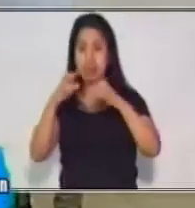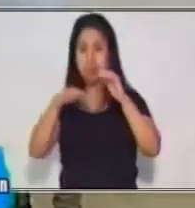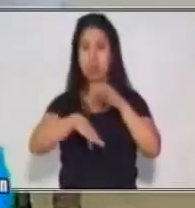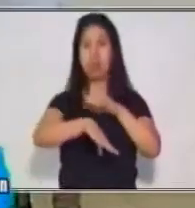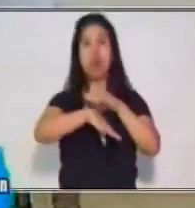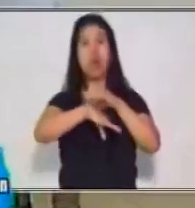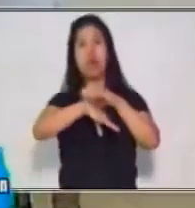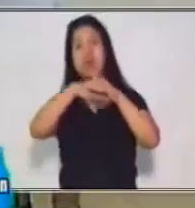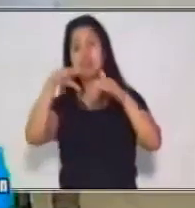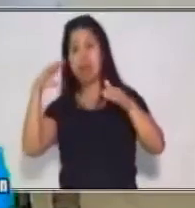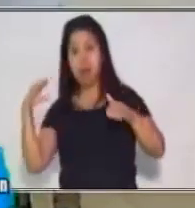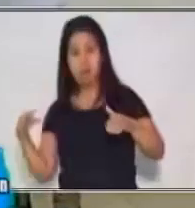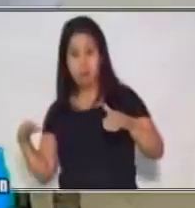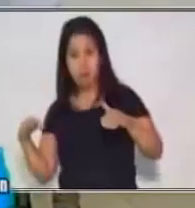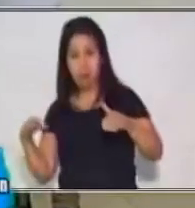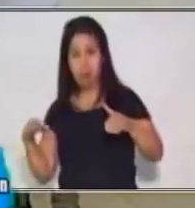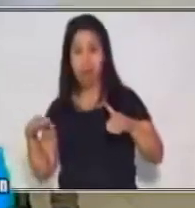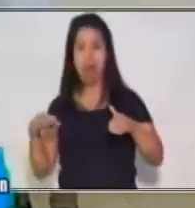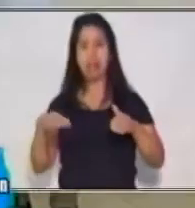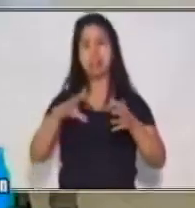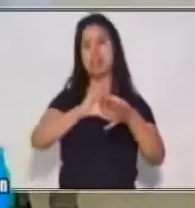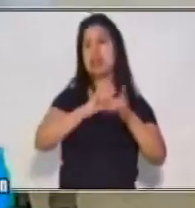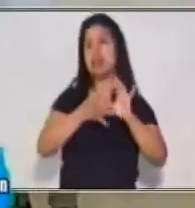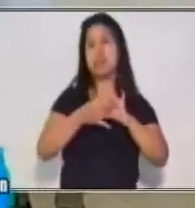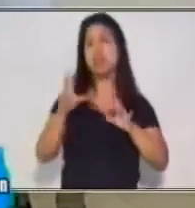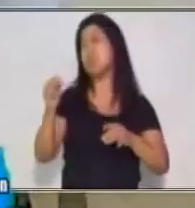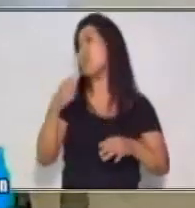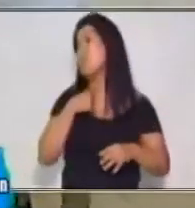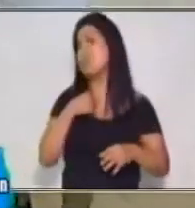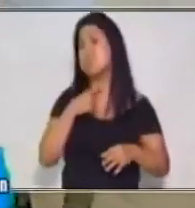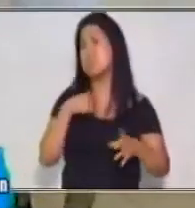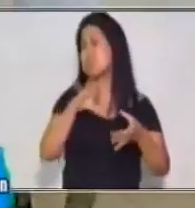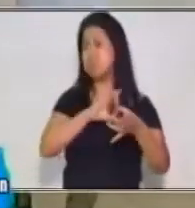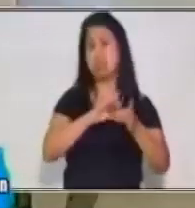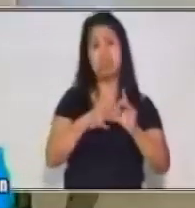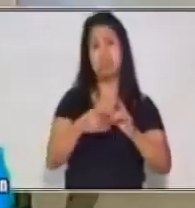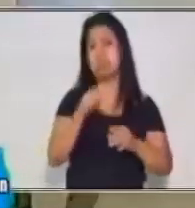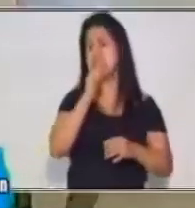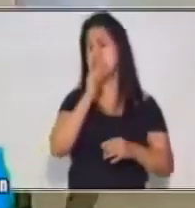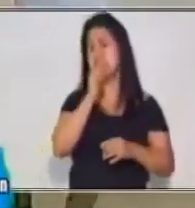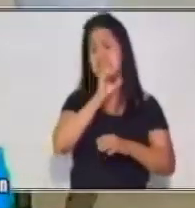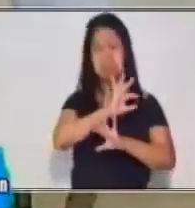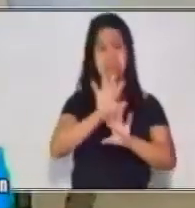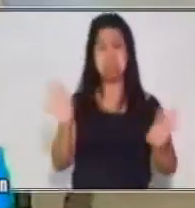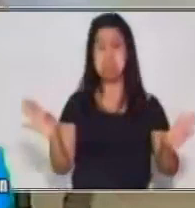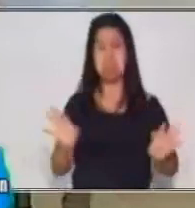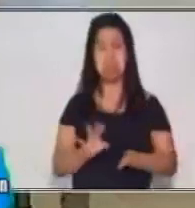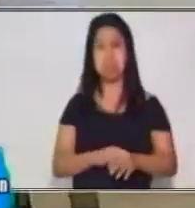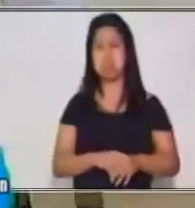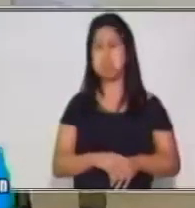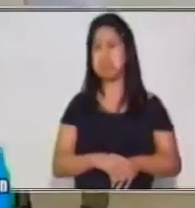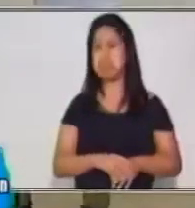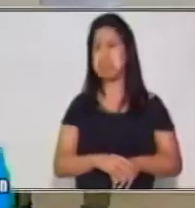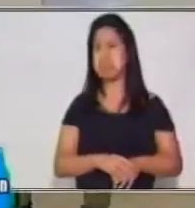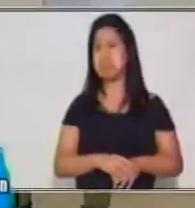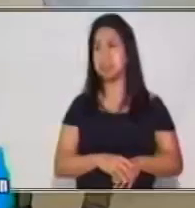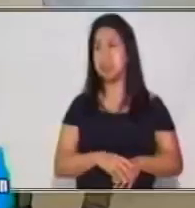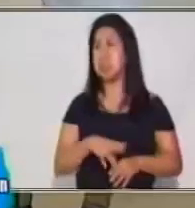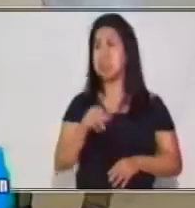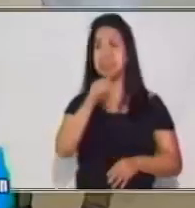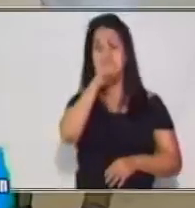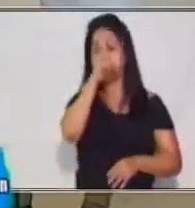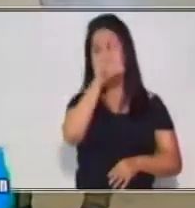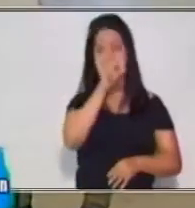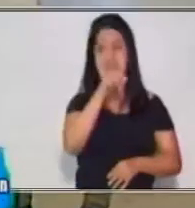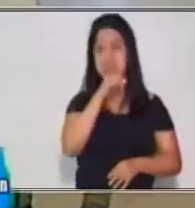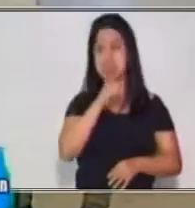tú hicieras un rectángulo. Entonces, están dentro del rectángulo porque pertenecen a los niños encuestados, pero están